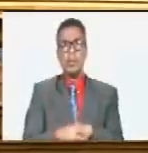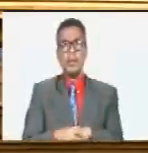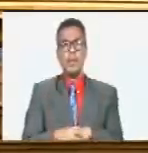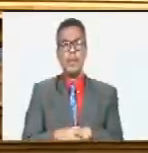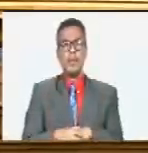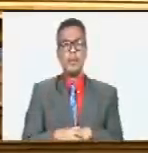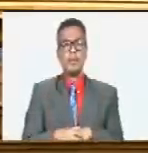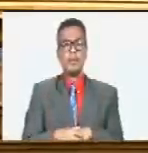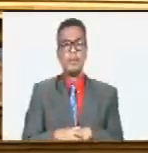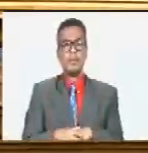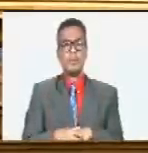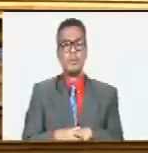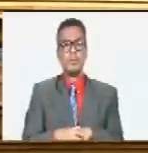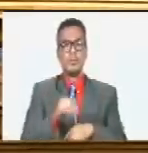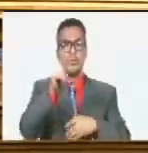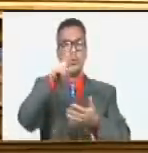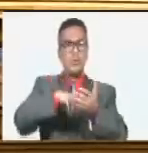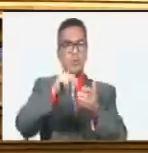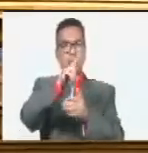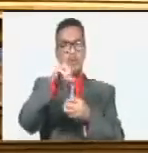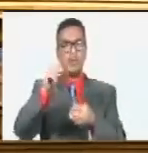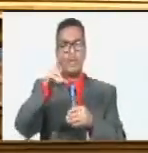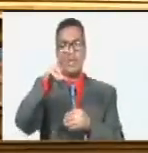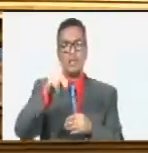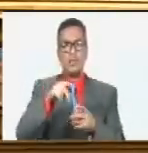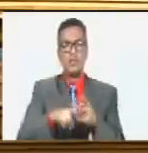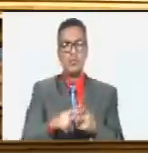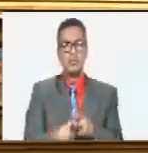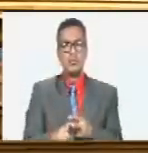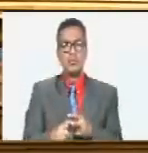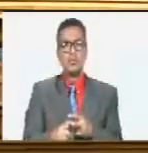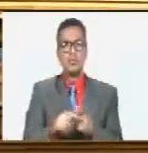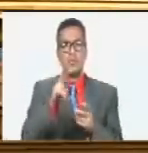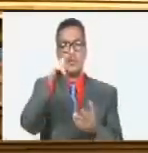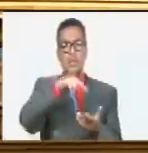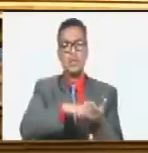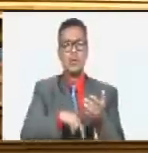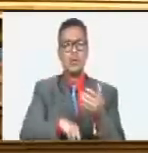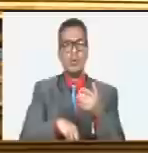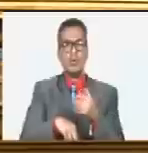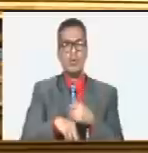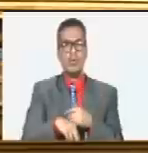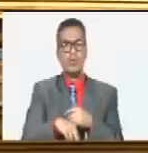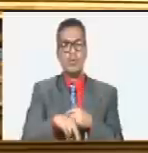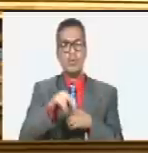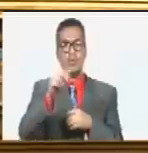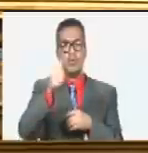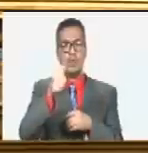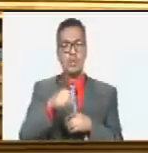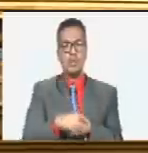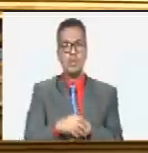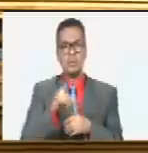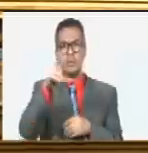La del 2020 no. La del 2010 no.